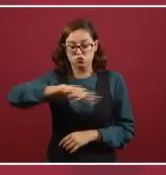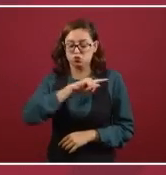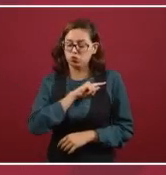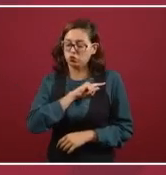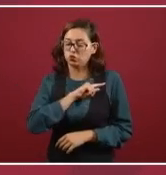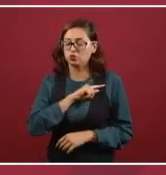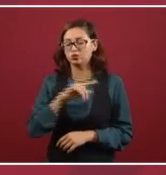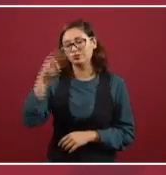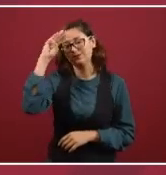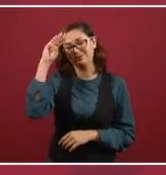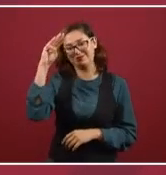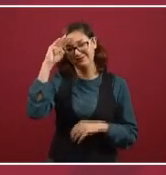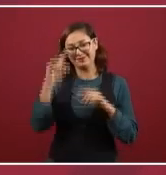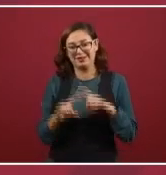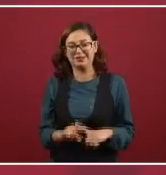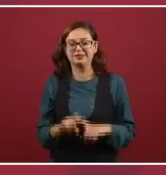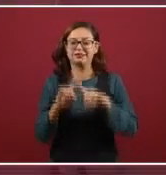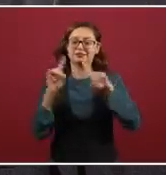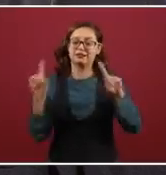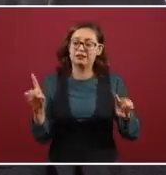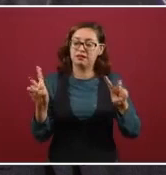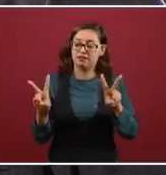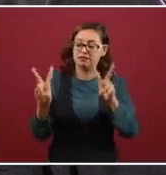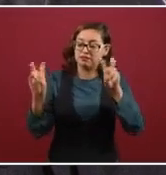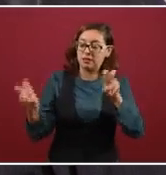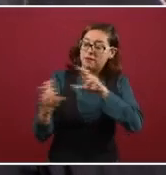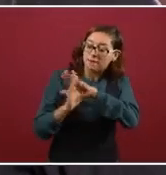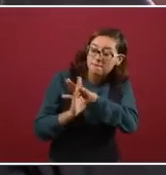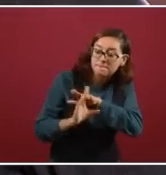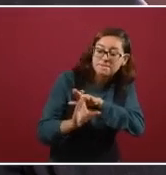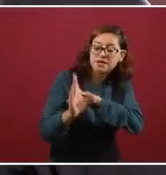resolver el fenómeno migratorio,